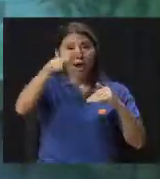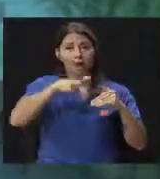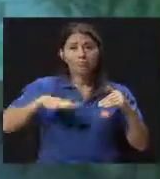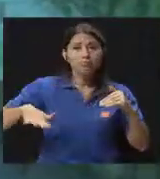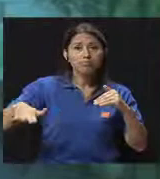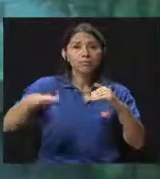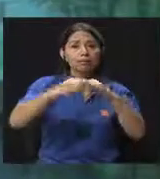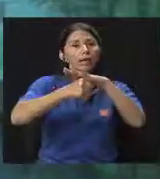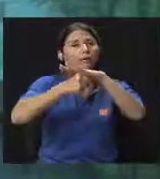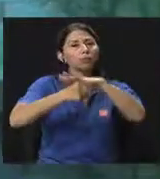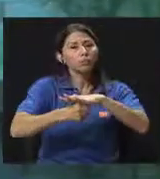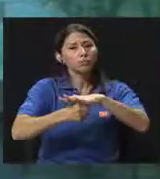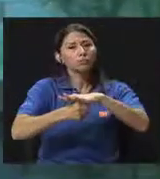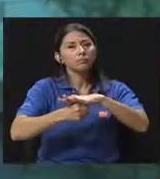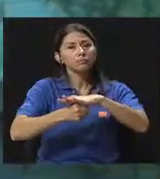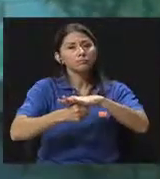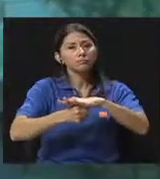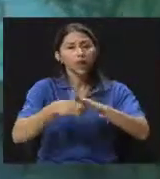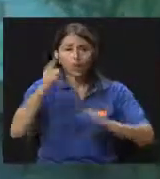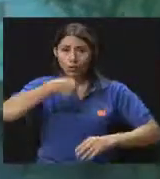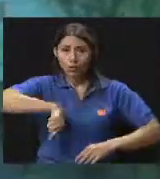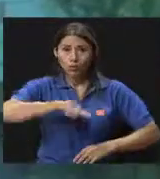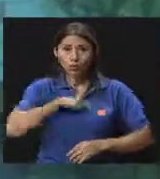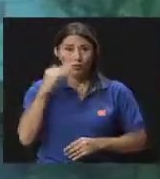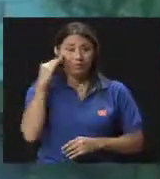nuestro país sabemos que